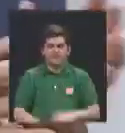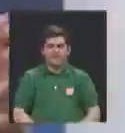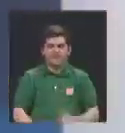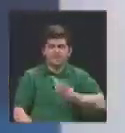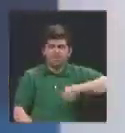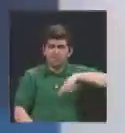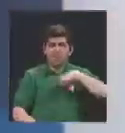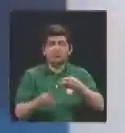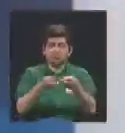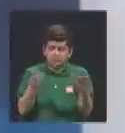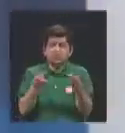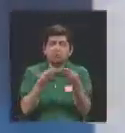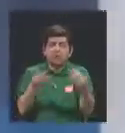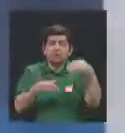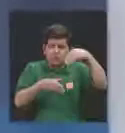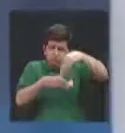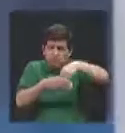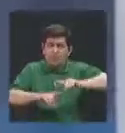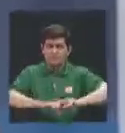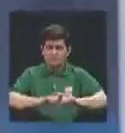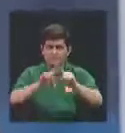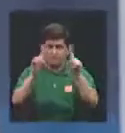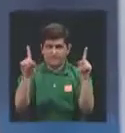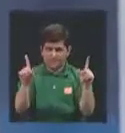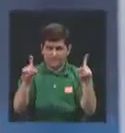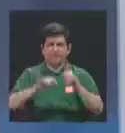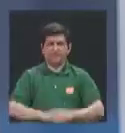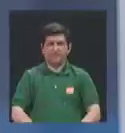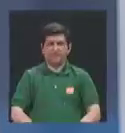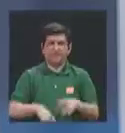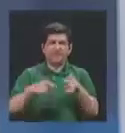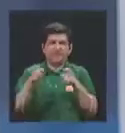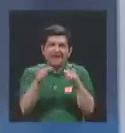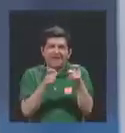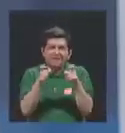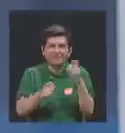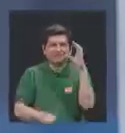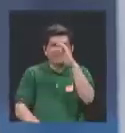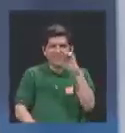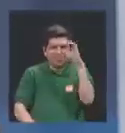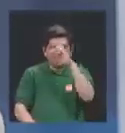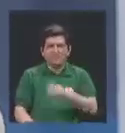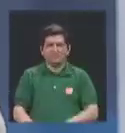era un departamento. Nosotros en realidad somos producción, pero